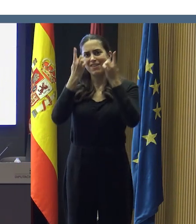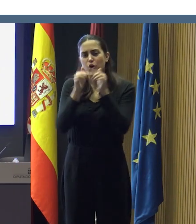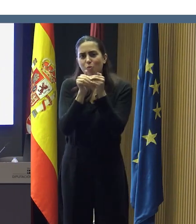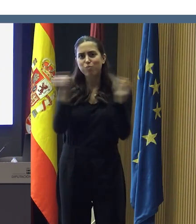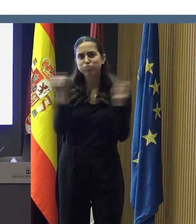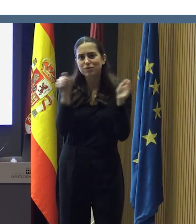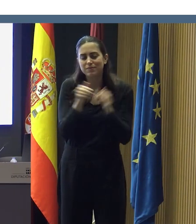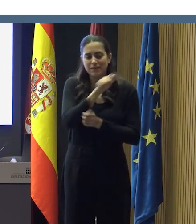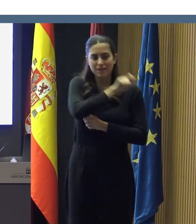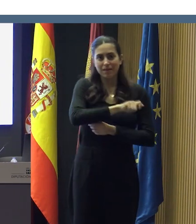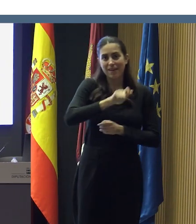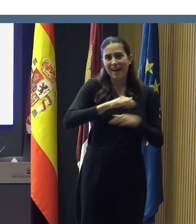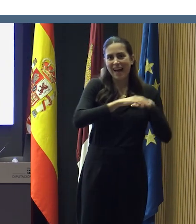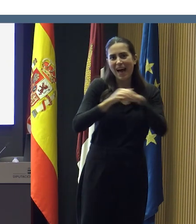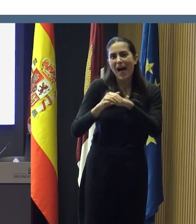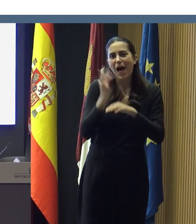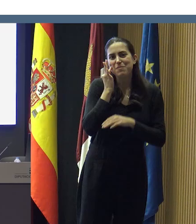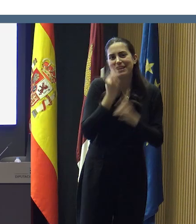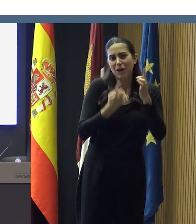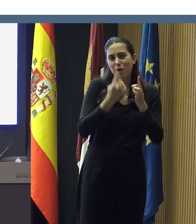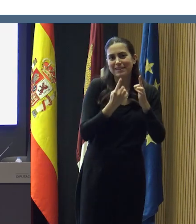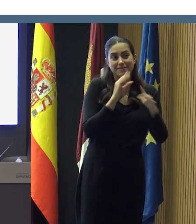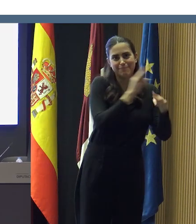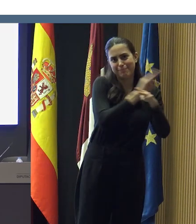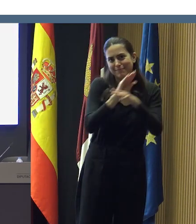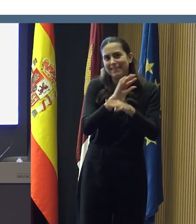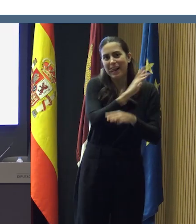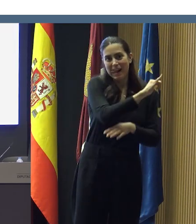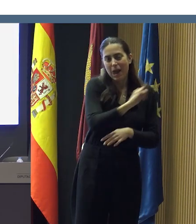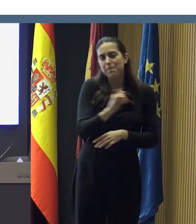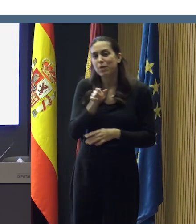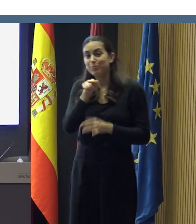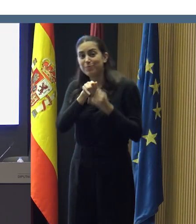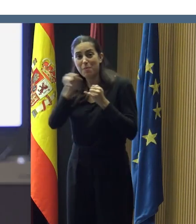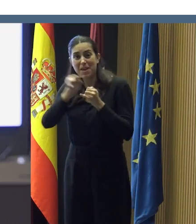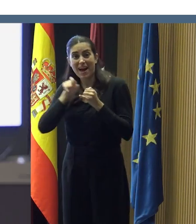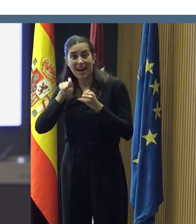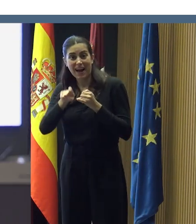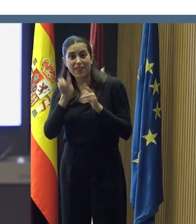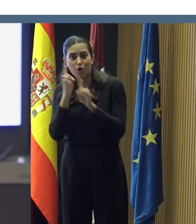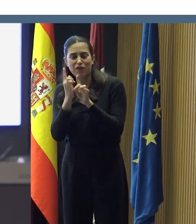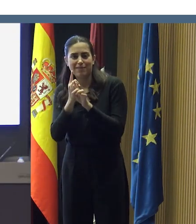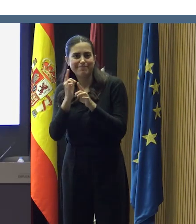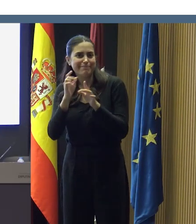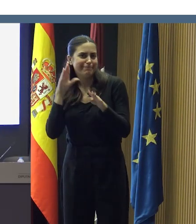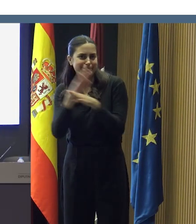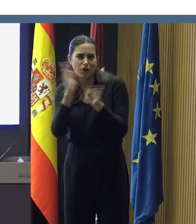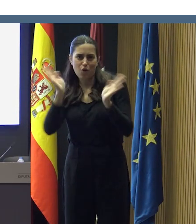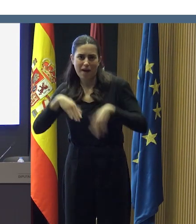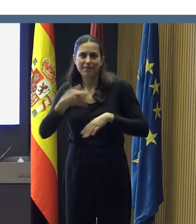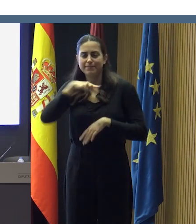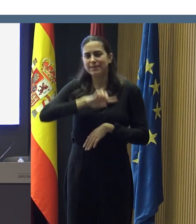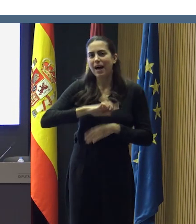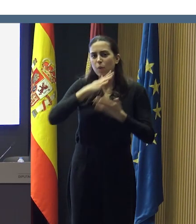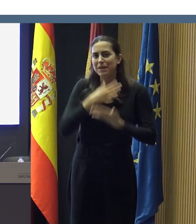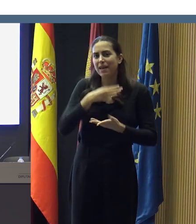son preventivistas y aunque tienen financiación de otras vías, no tenían. Entonces es fundamental. Sí que se hace, no tanto como se